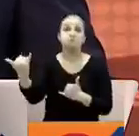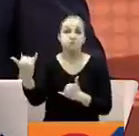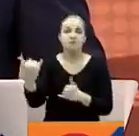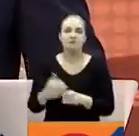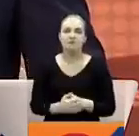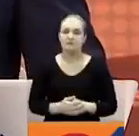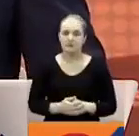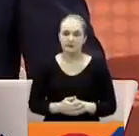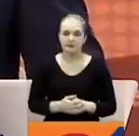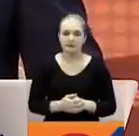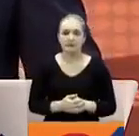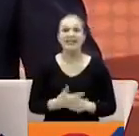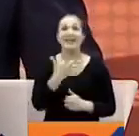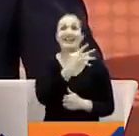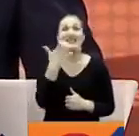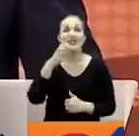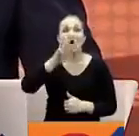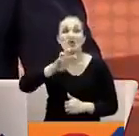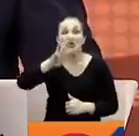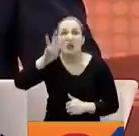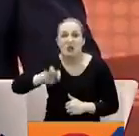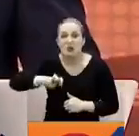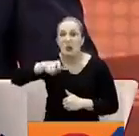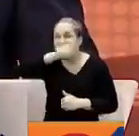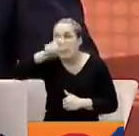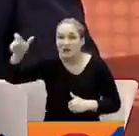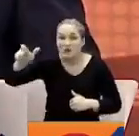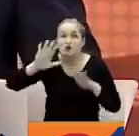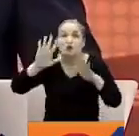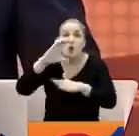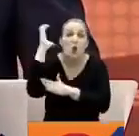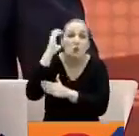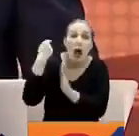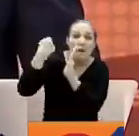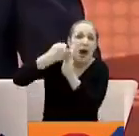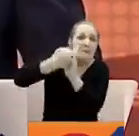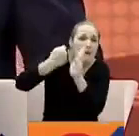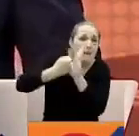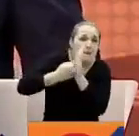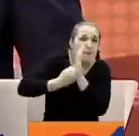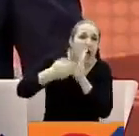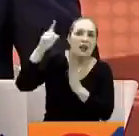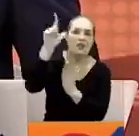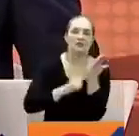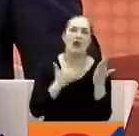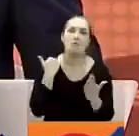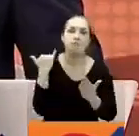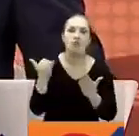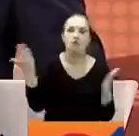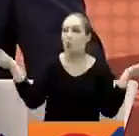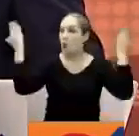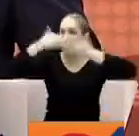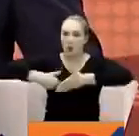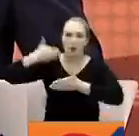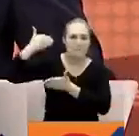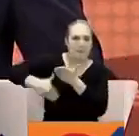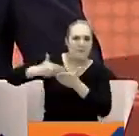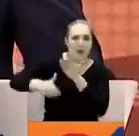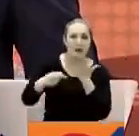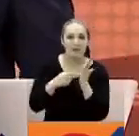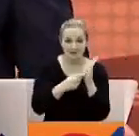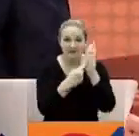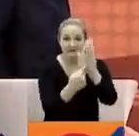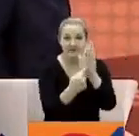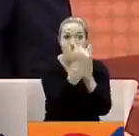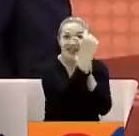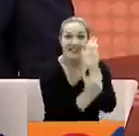588 nombres de personas naturales y jurídicas de procedencia colombiana que aparecen en la lista de los pandora papers en la lista con ustedes